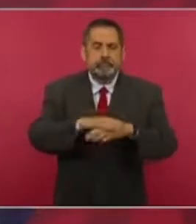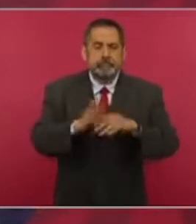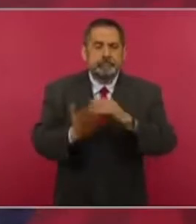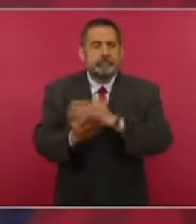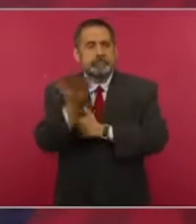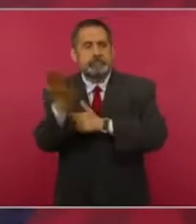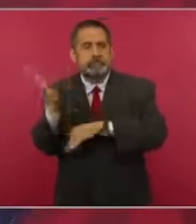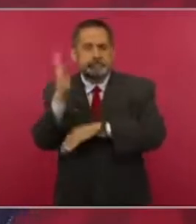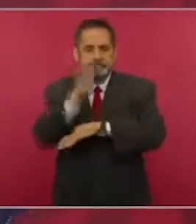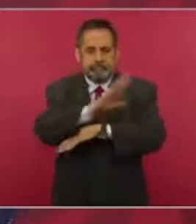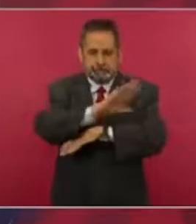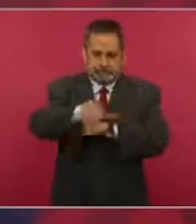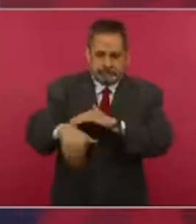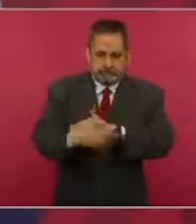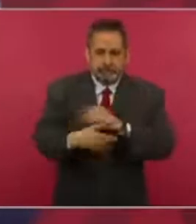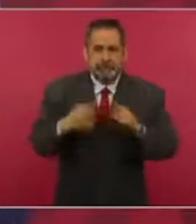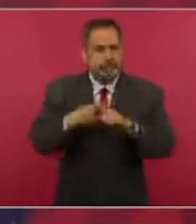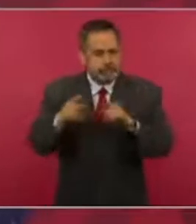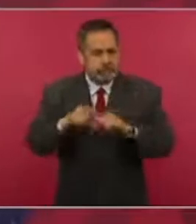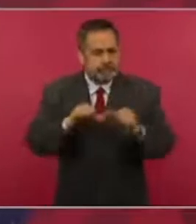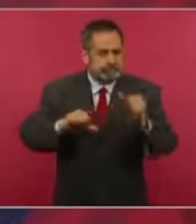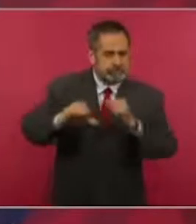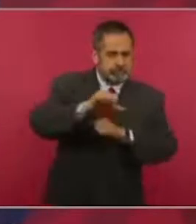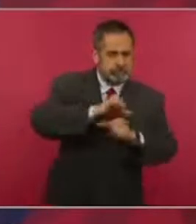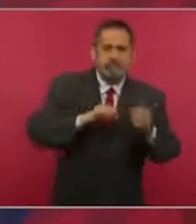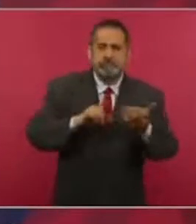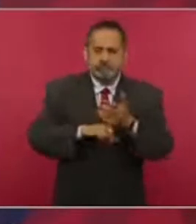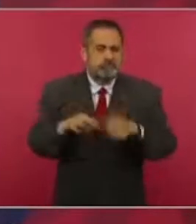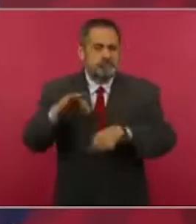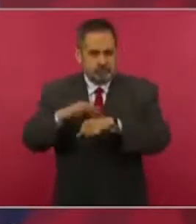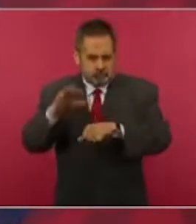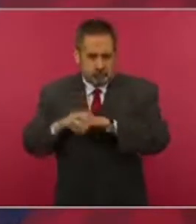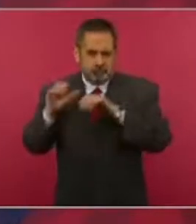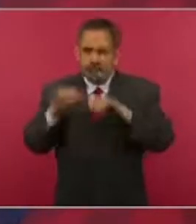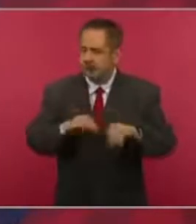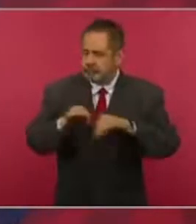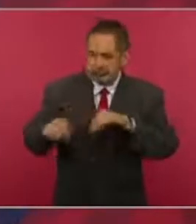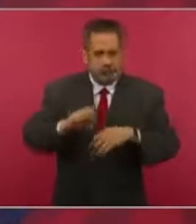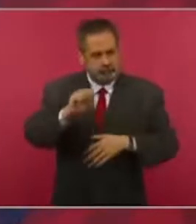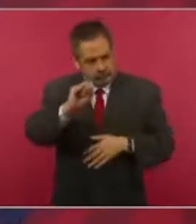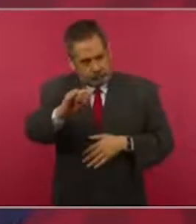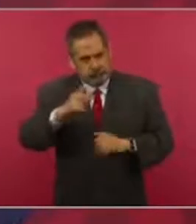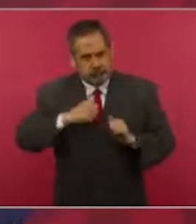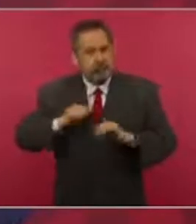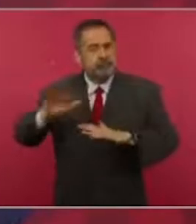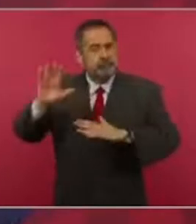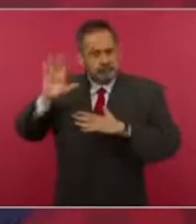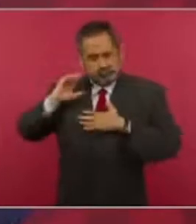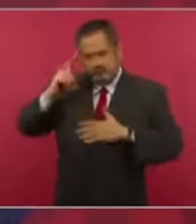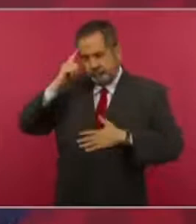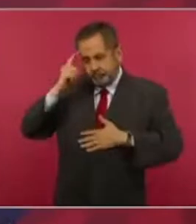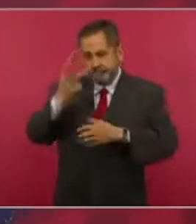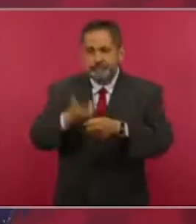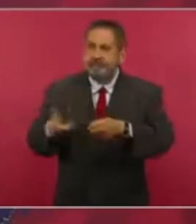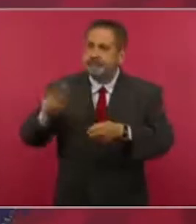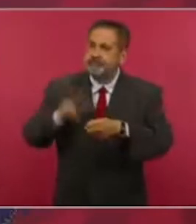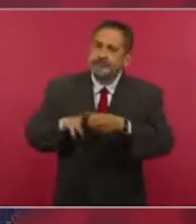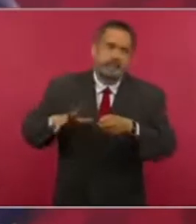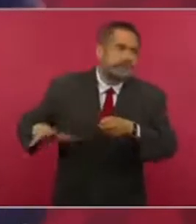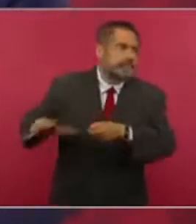noche. Todo eso lo estamos contemplando, y mi compromiso es dejar el sistema de salud